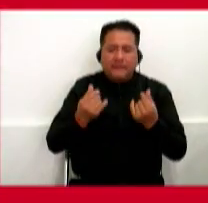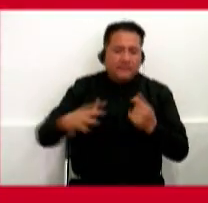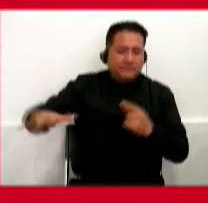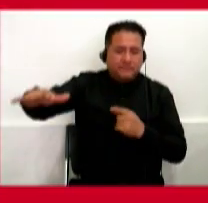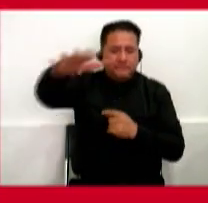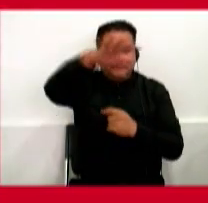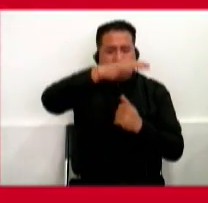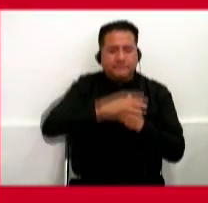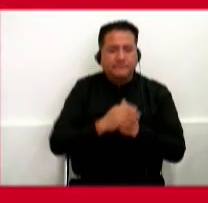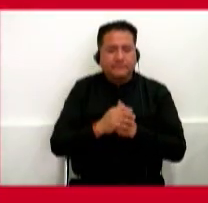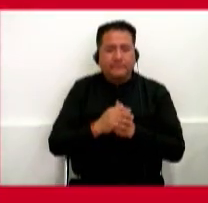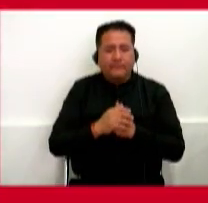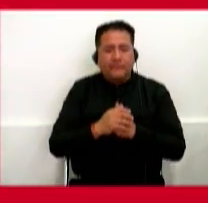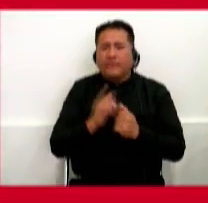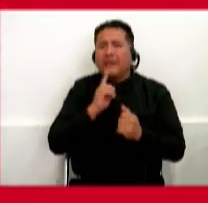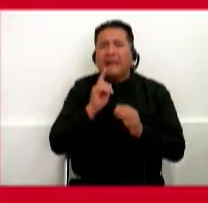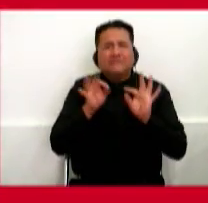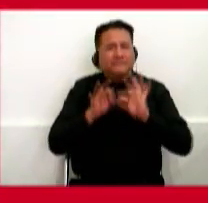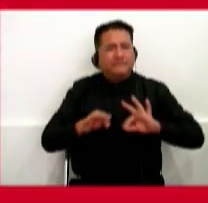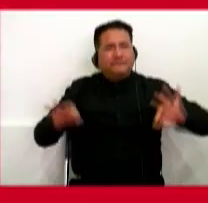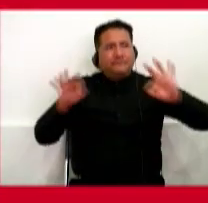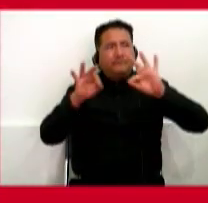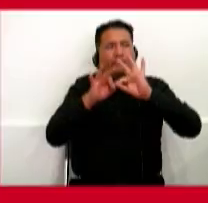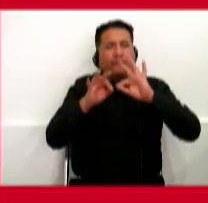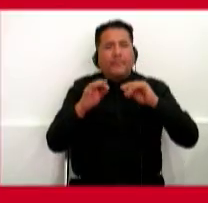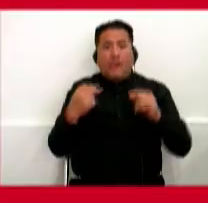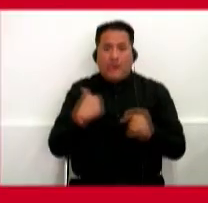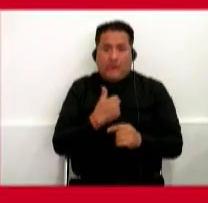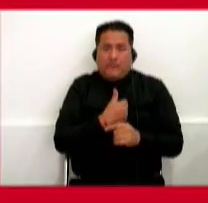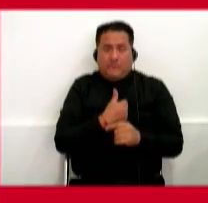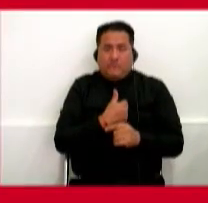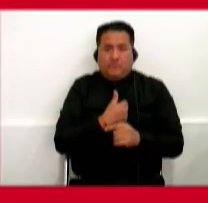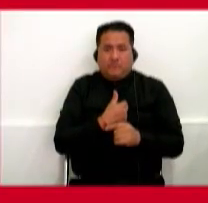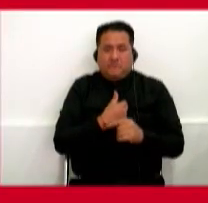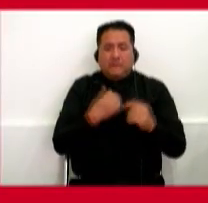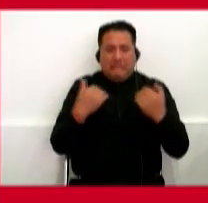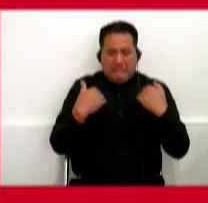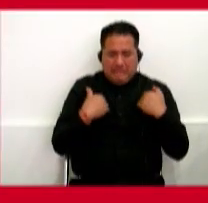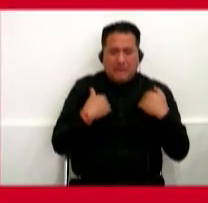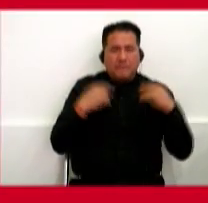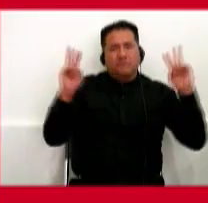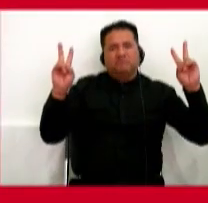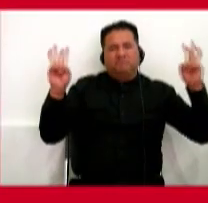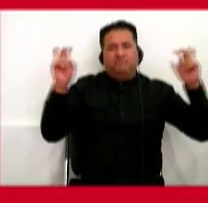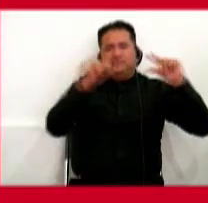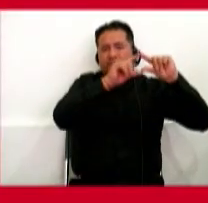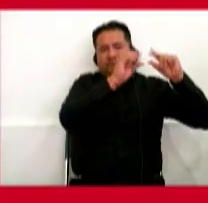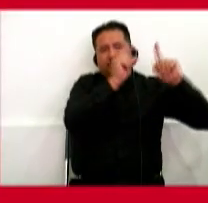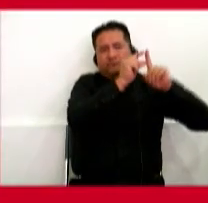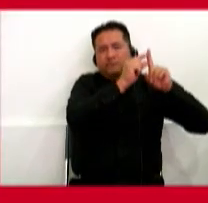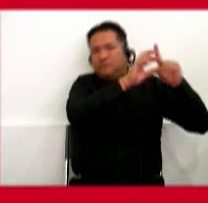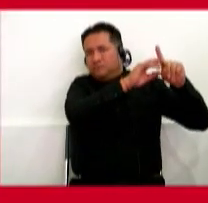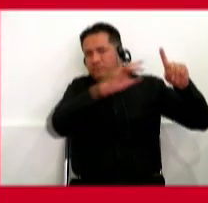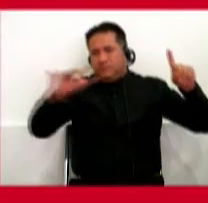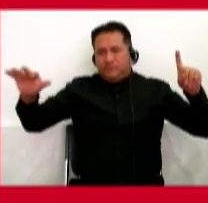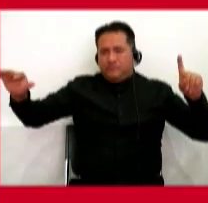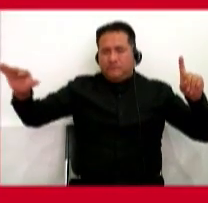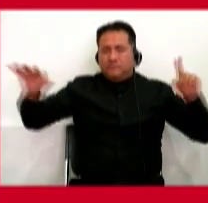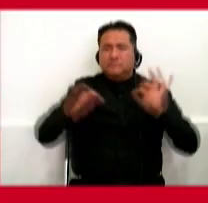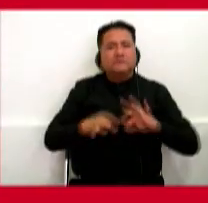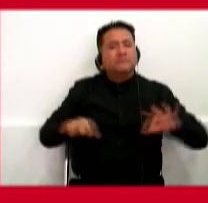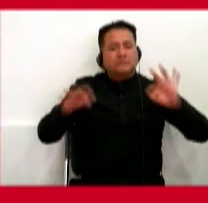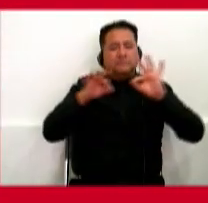quiero resaltar bastante el tema de que para nosotros todo esto involucró el que en nuestro equipo